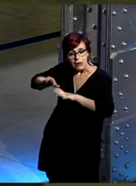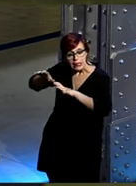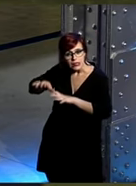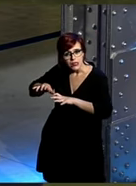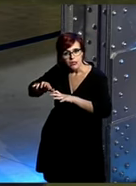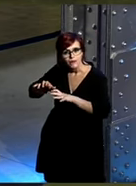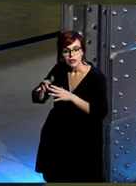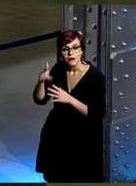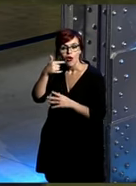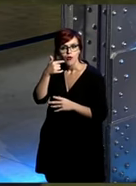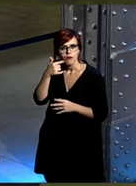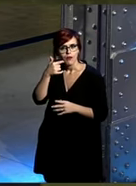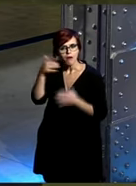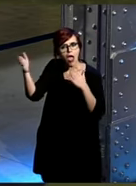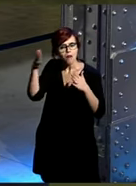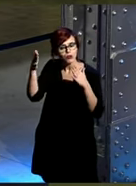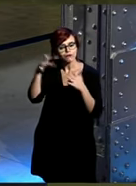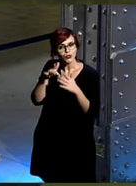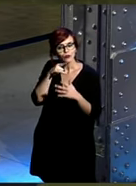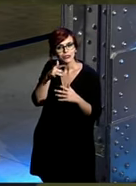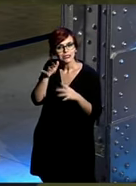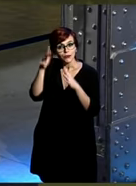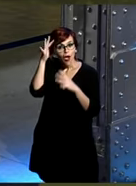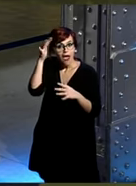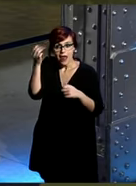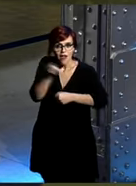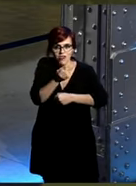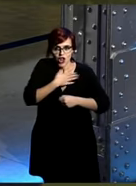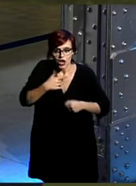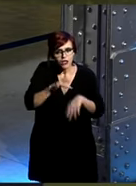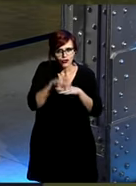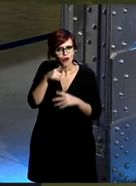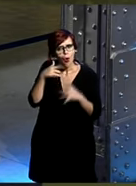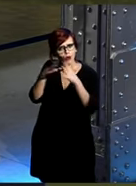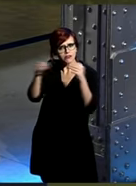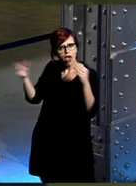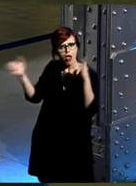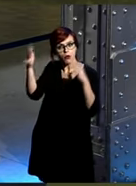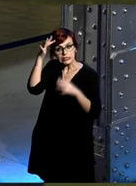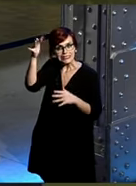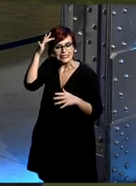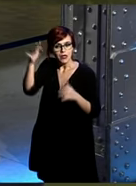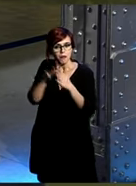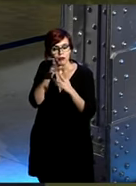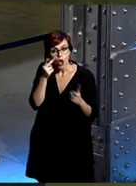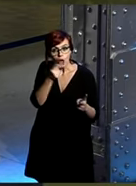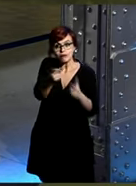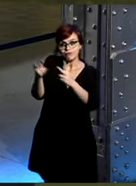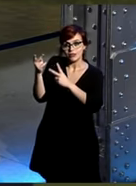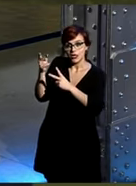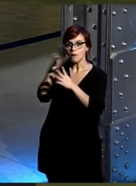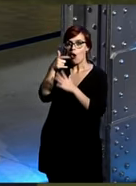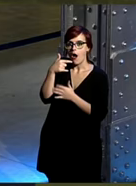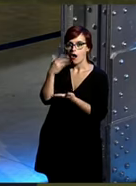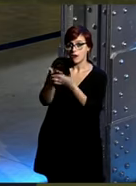sí que era ilusionante. Yo sí que me veo reflejado en eso de que no llegue la Navidad. Para mí la universidad fue muy ilusionante, pero cuando miro hacia atrás fue ilusionante por lo que aprendí fuera